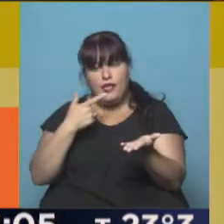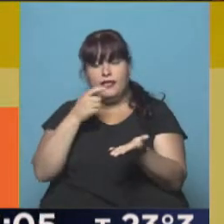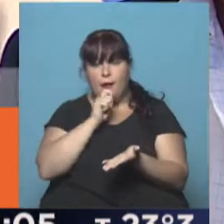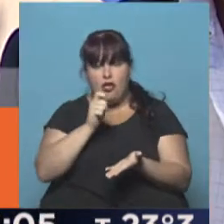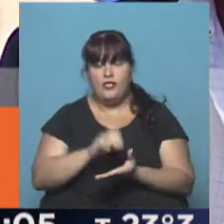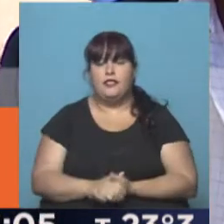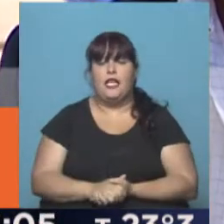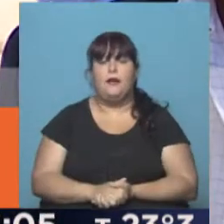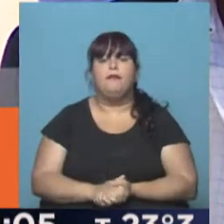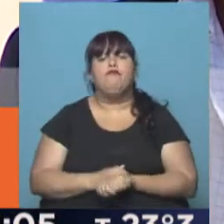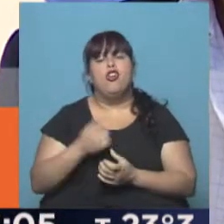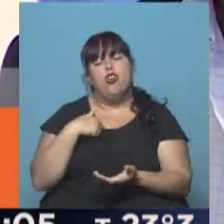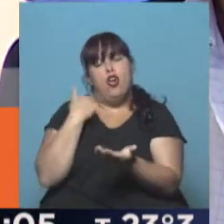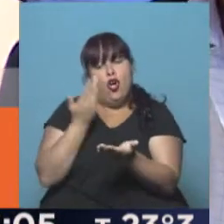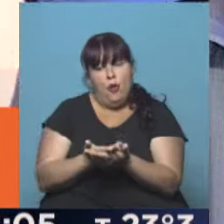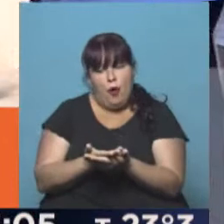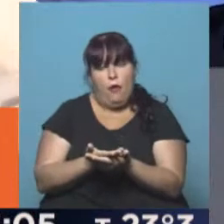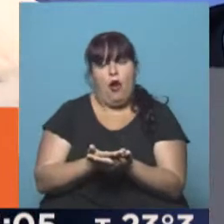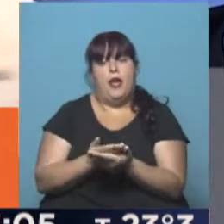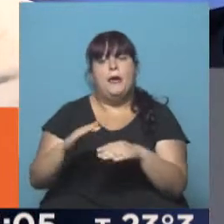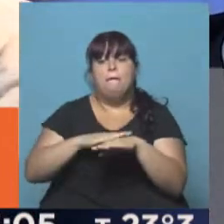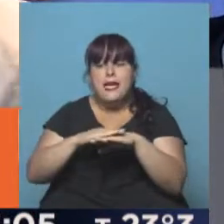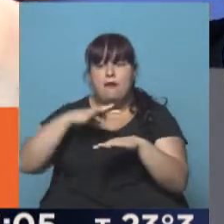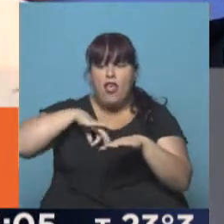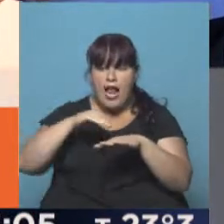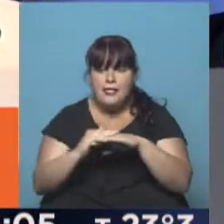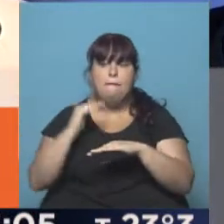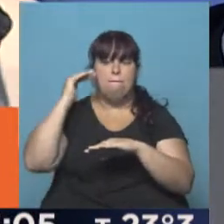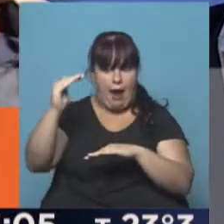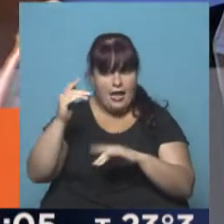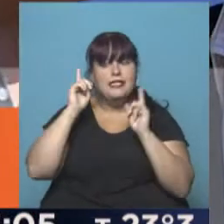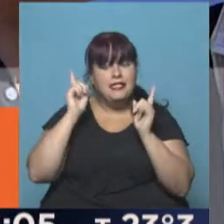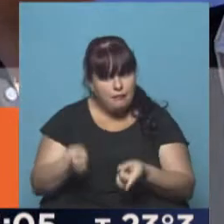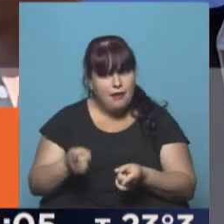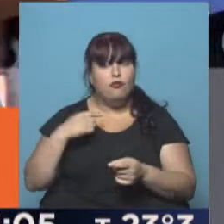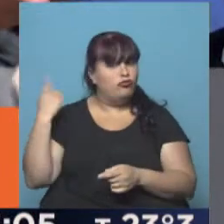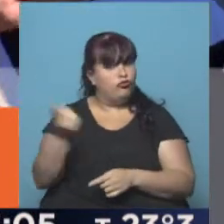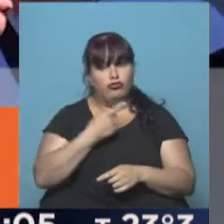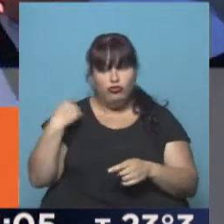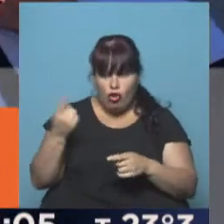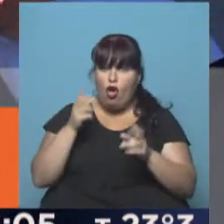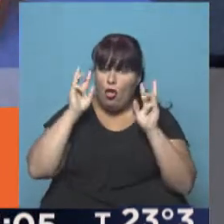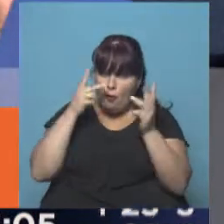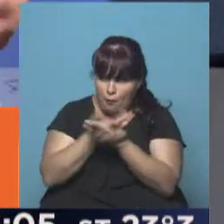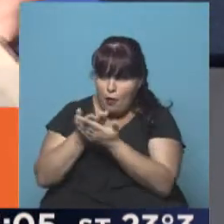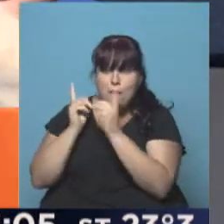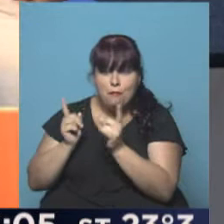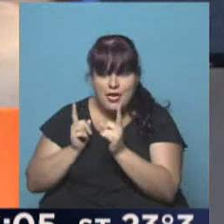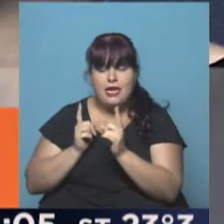nota. Estamos planteando elevar el piso de ganancias, como está planteado prácticamente en todas las iniciativas,